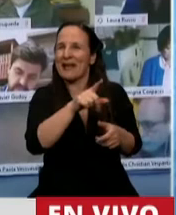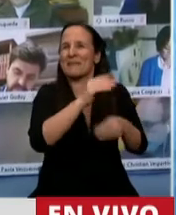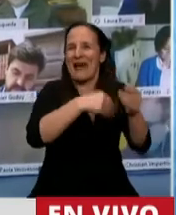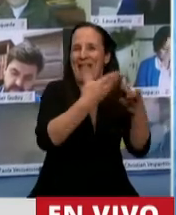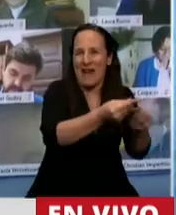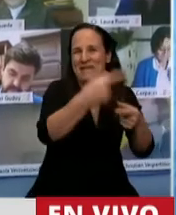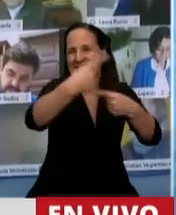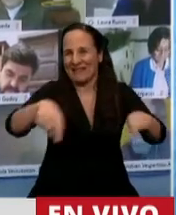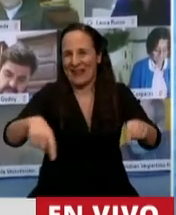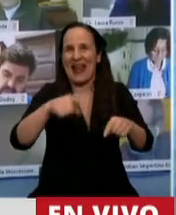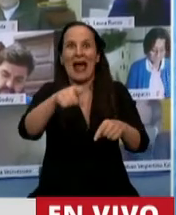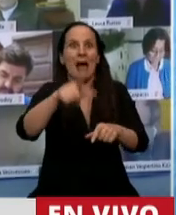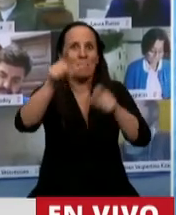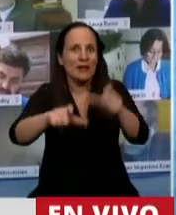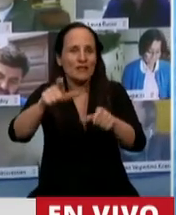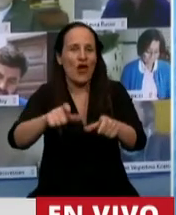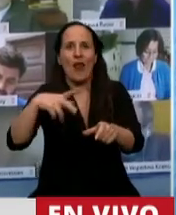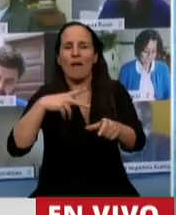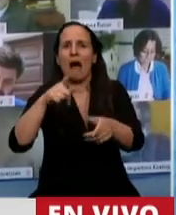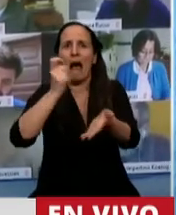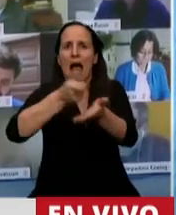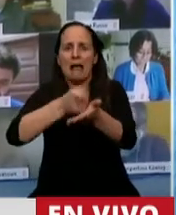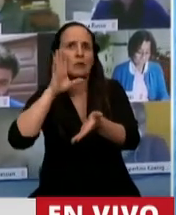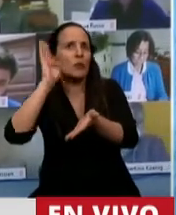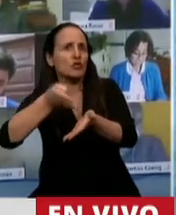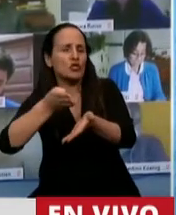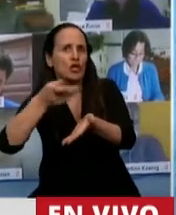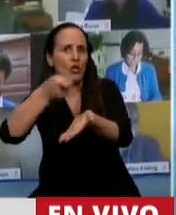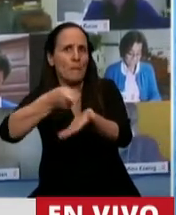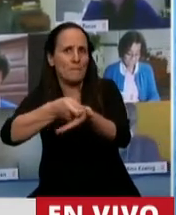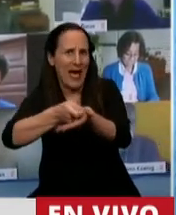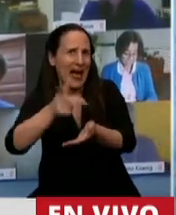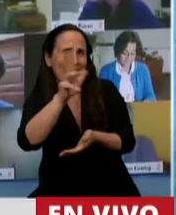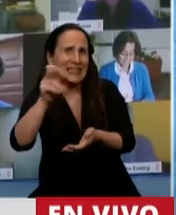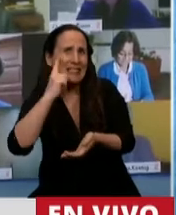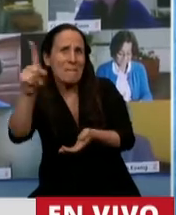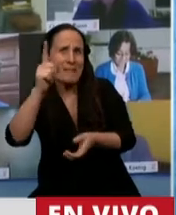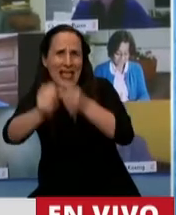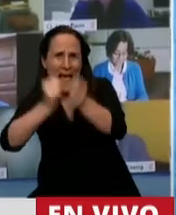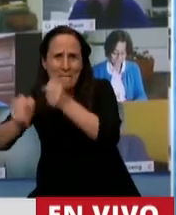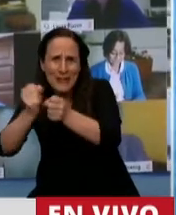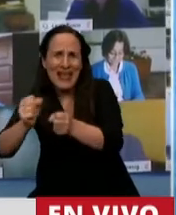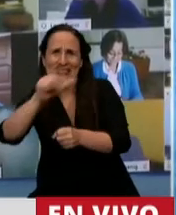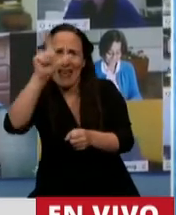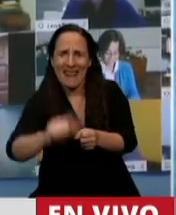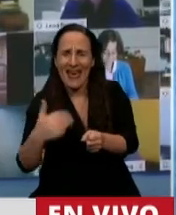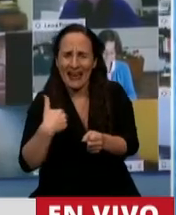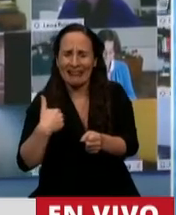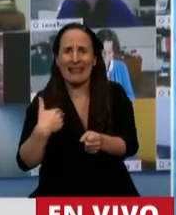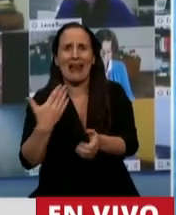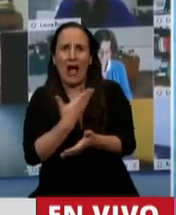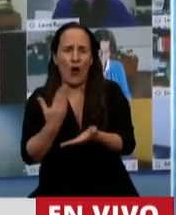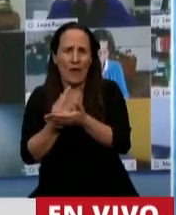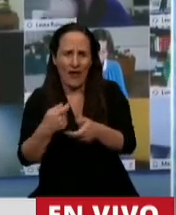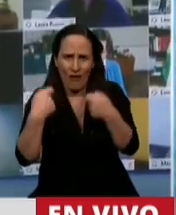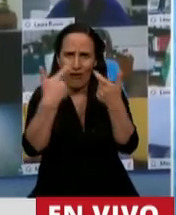ayudamos al salario del 50% de las trabajadoras de más de 300.000 empresas a lo largo y a lo ancho de la Argentina, un